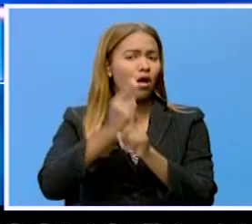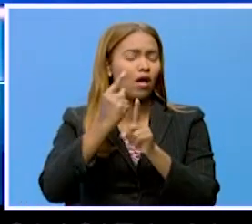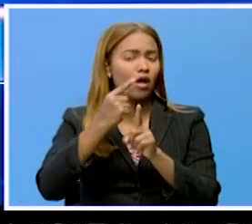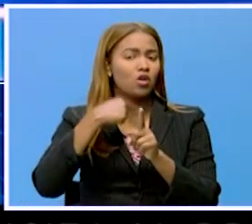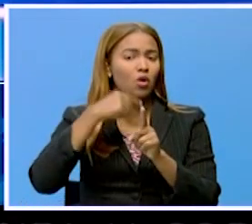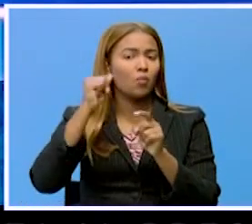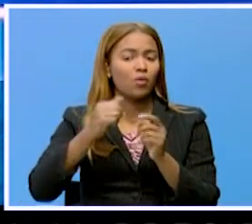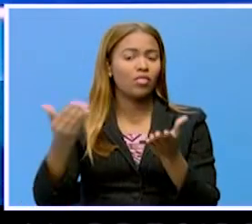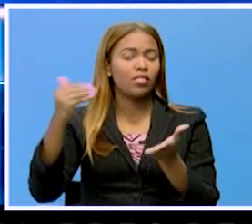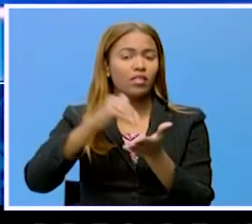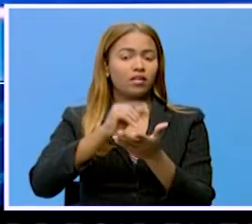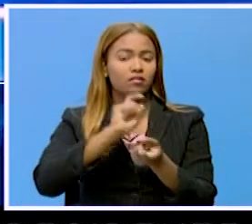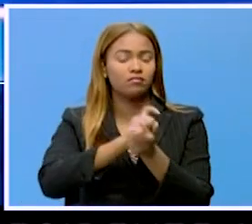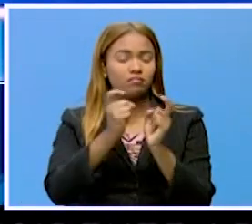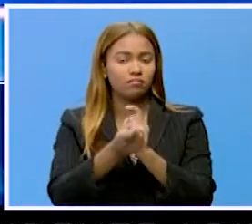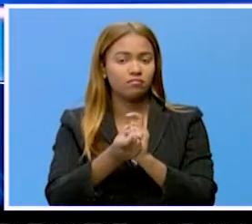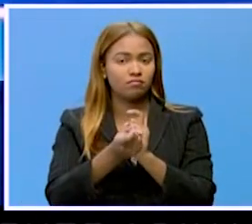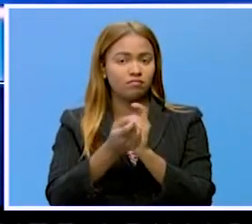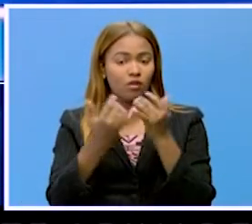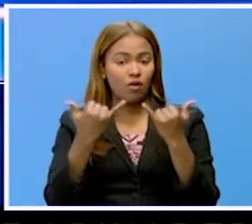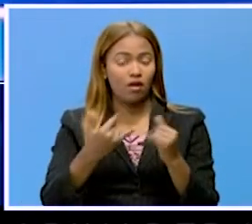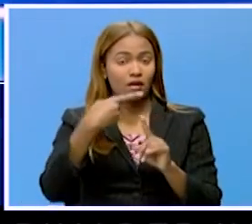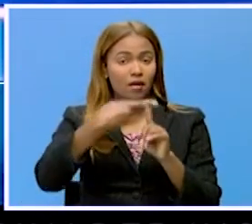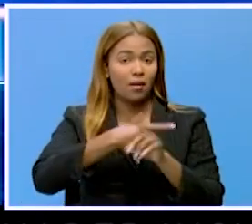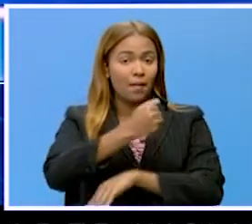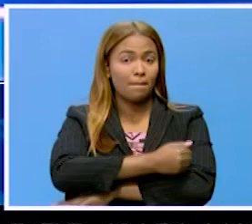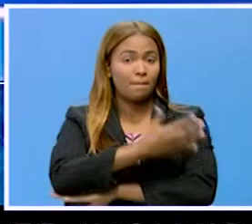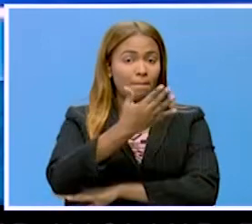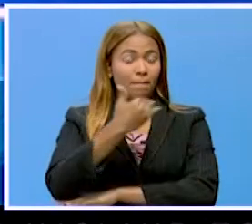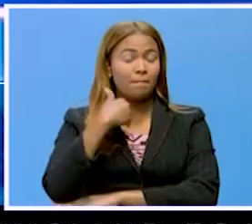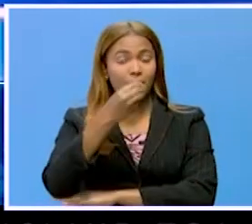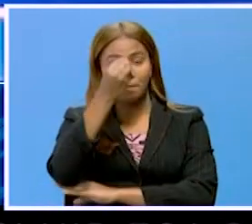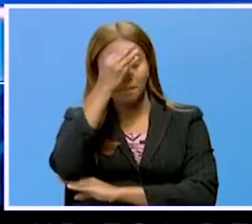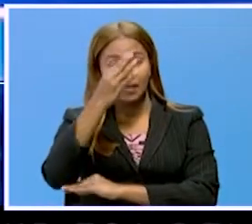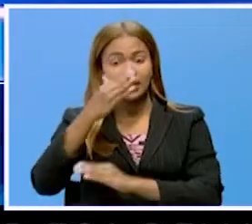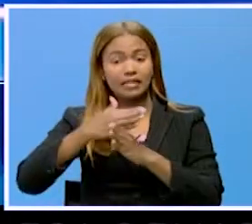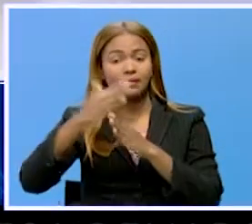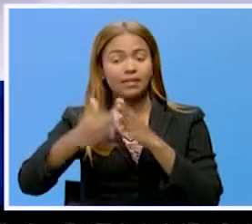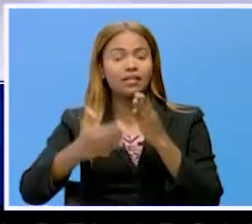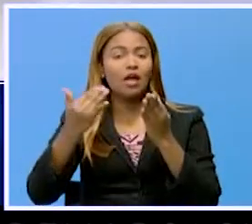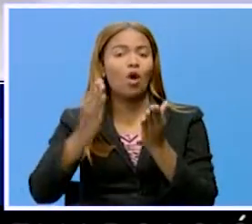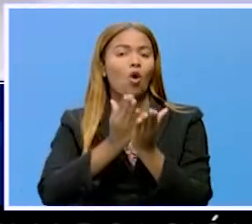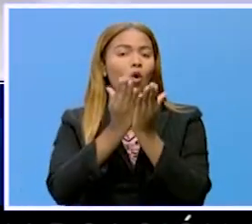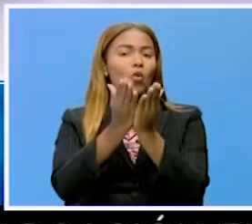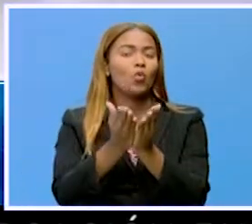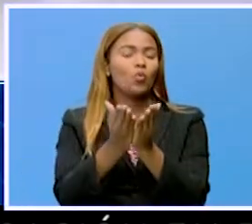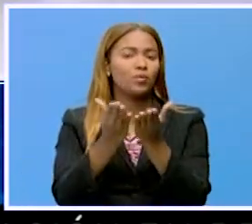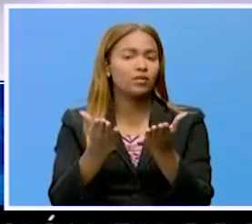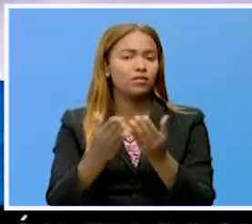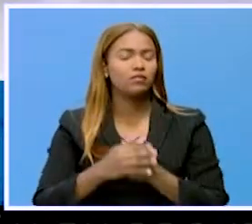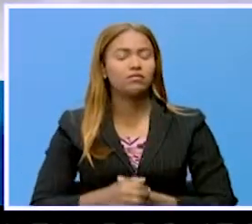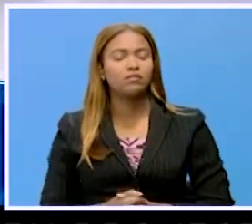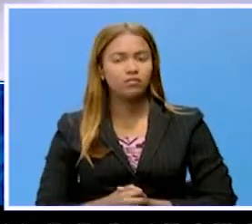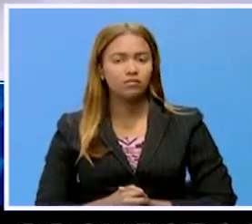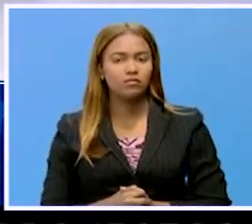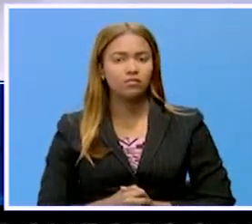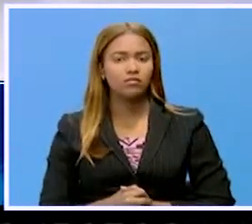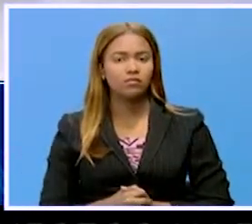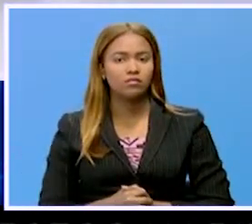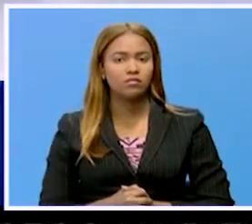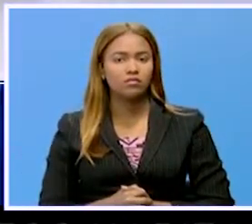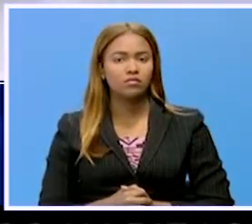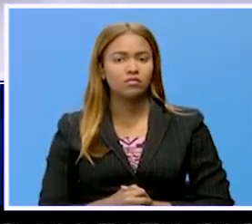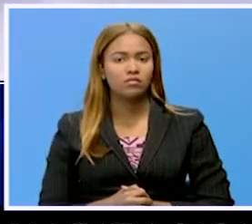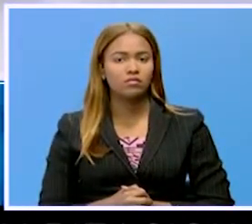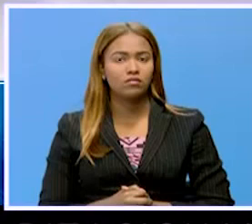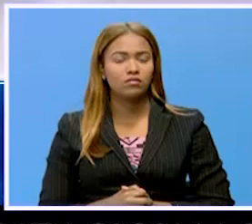Cuando yo me muevo mi vista, ¿qué tiempo más o menos sería prudente hacer la renovación? Estamos en marzo, les repito, se ve en octubre. ¿Cómo no? Le contestamos